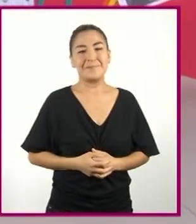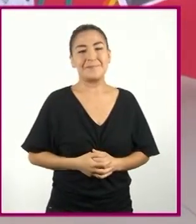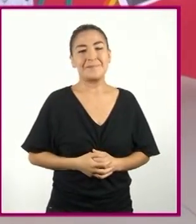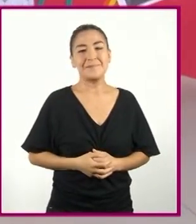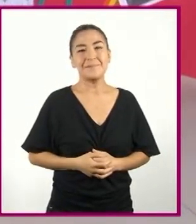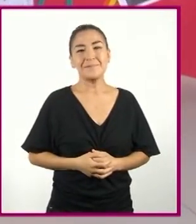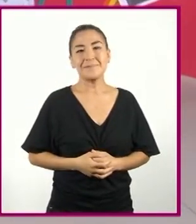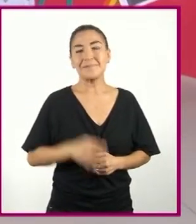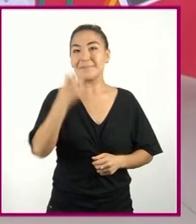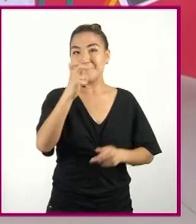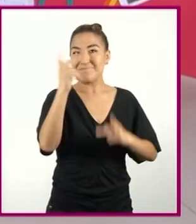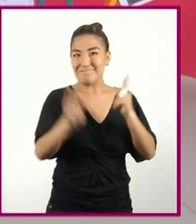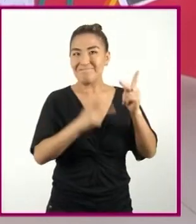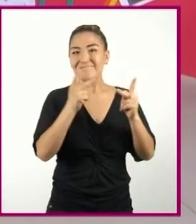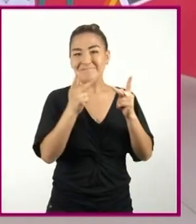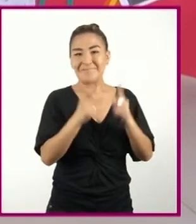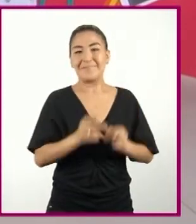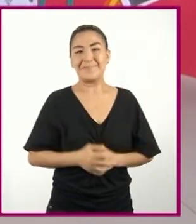¡Exacto!